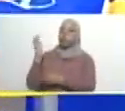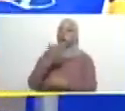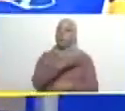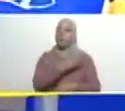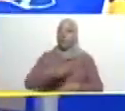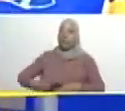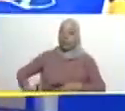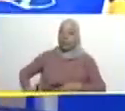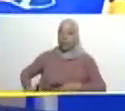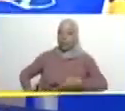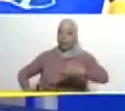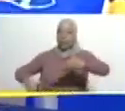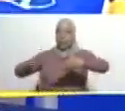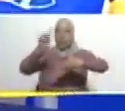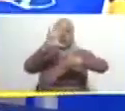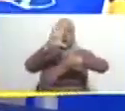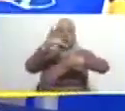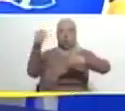Sudamérica hace un mes,